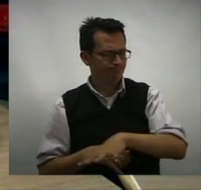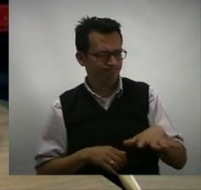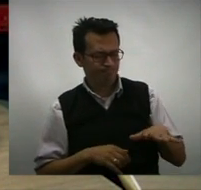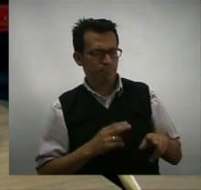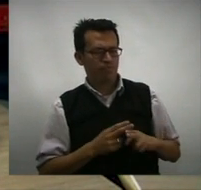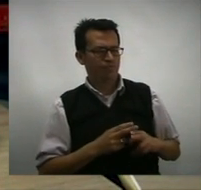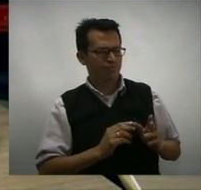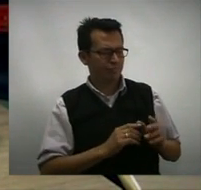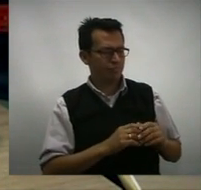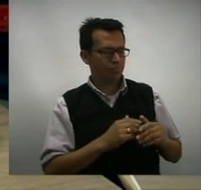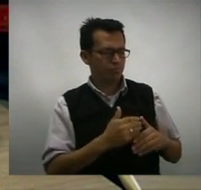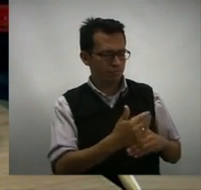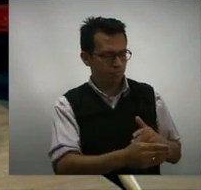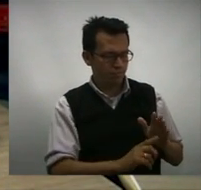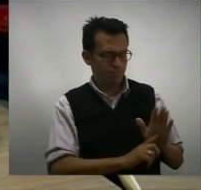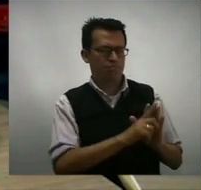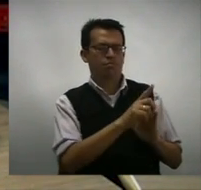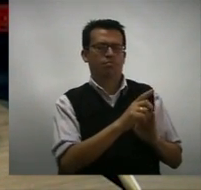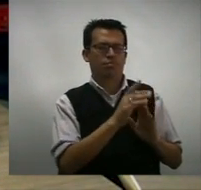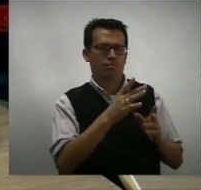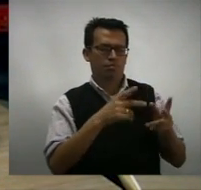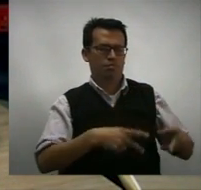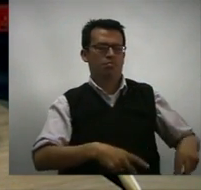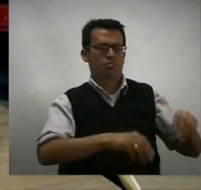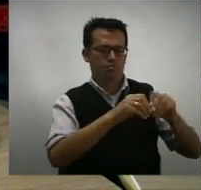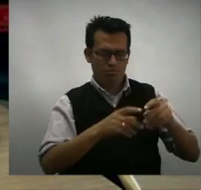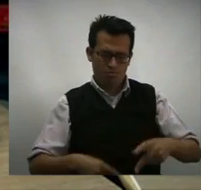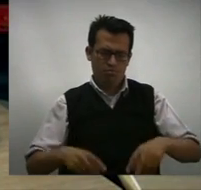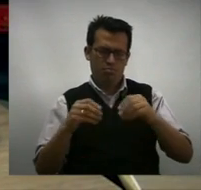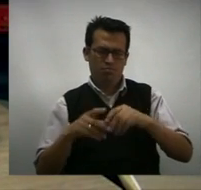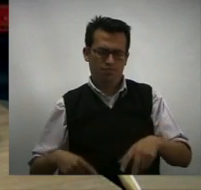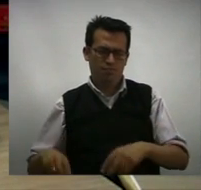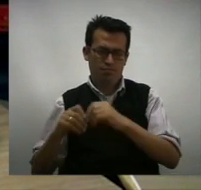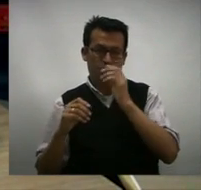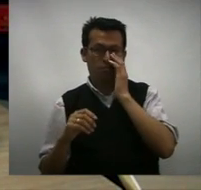de la evolución de las sociedades, comillas, ya que